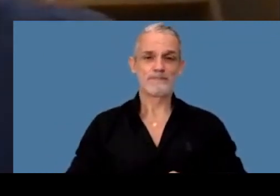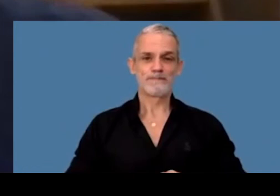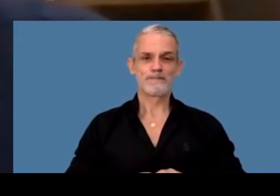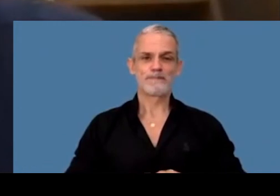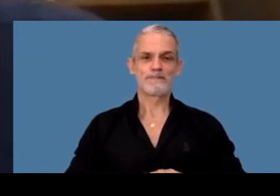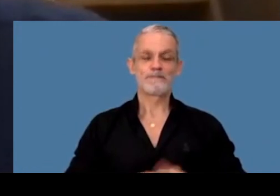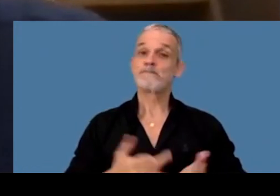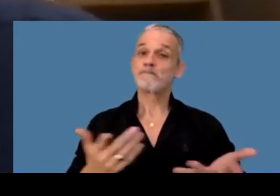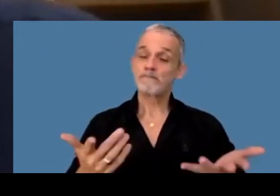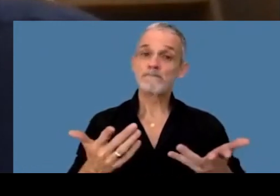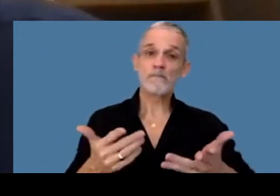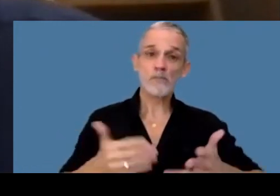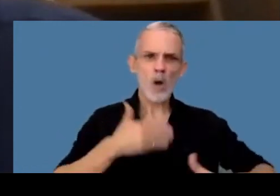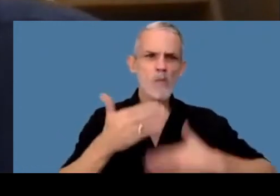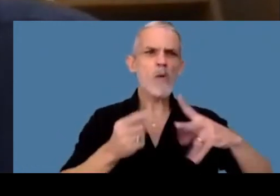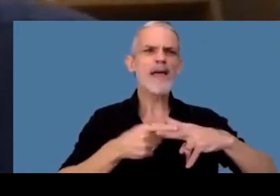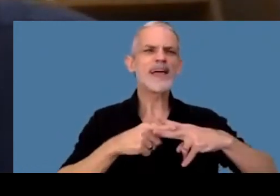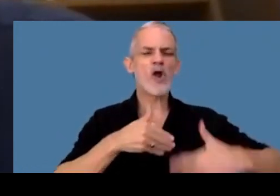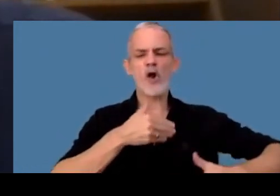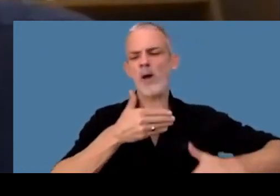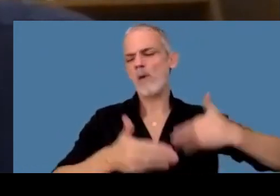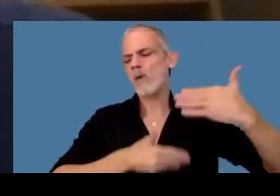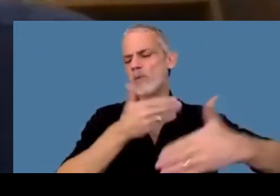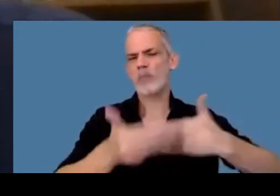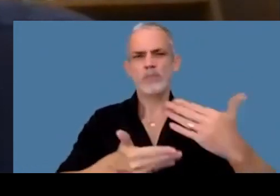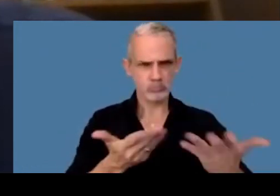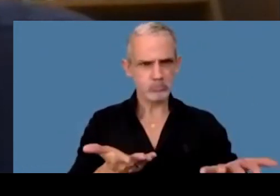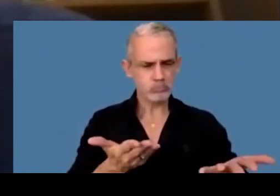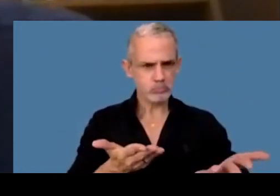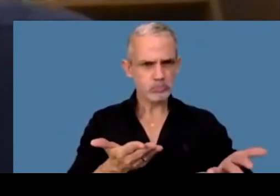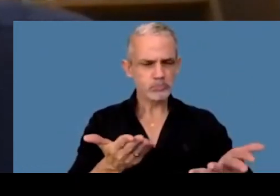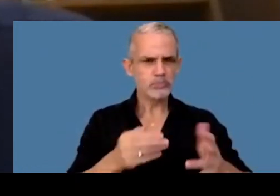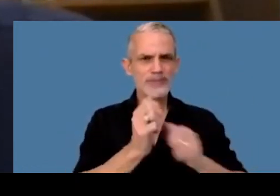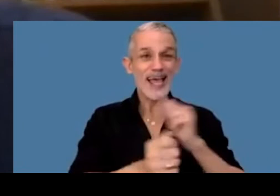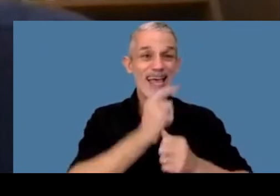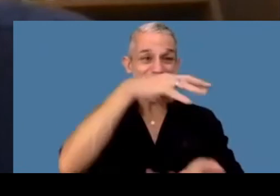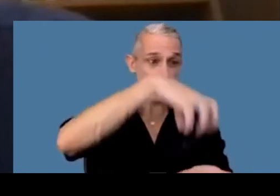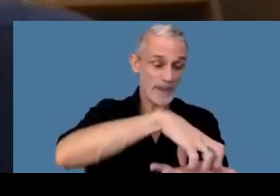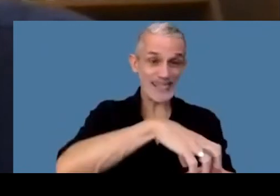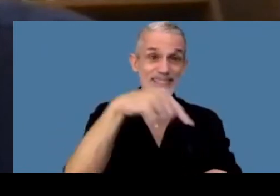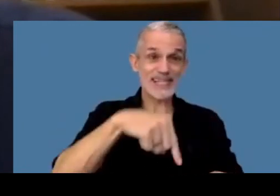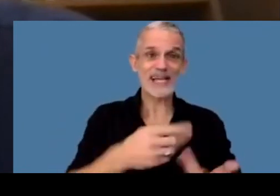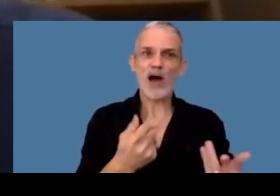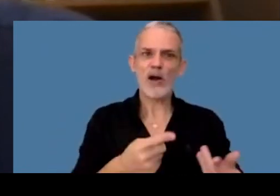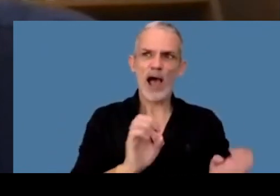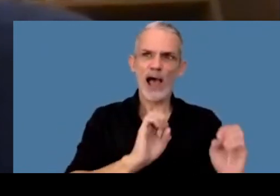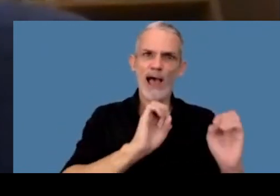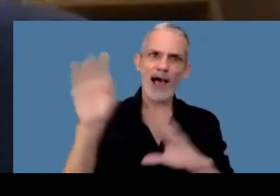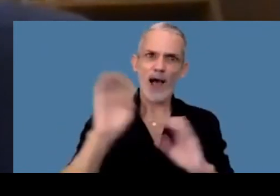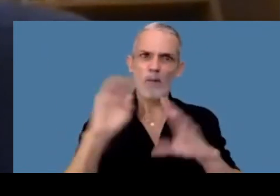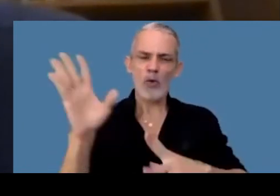Con el desarrollo tecnológico, muchas empresas están mudando sus núcleos